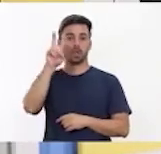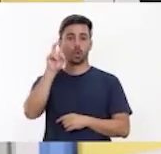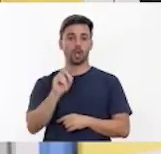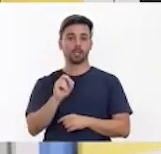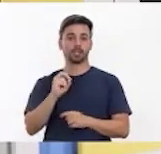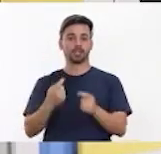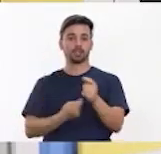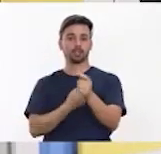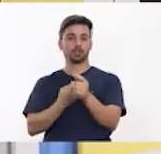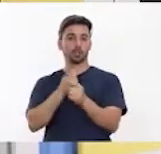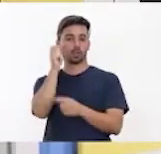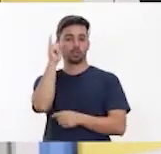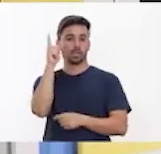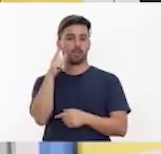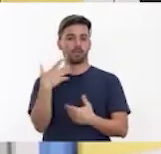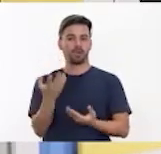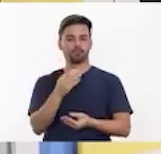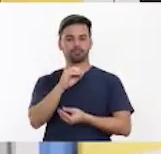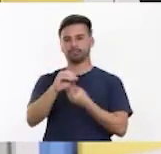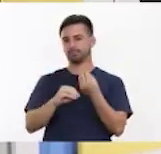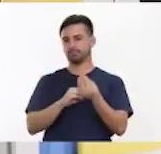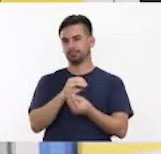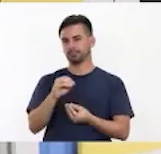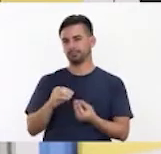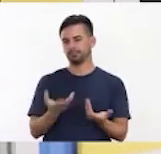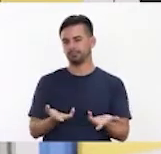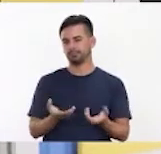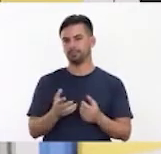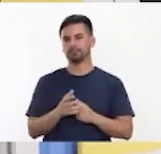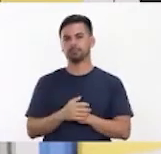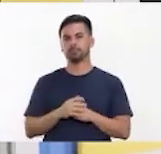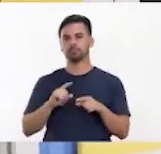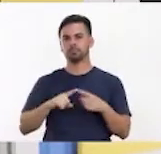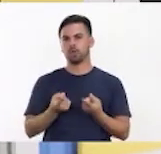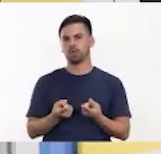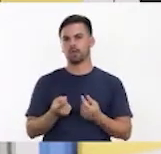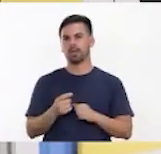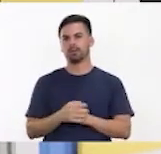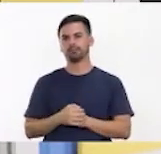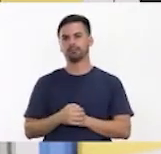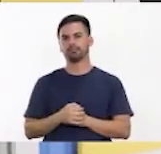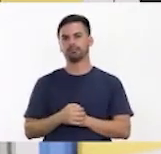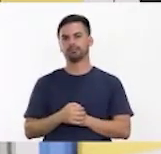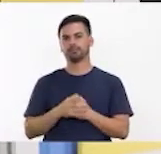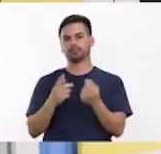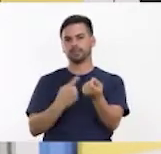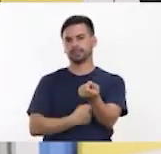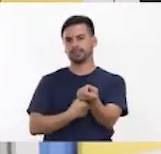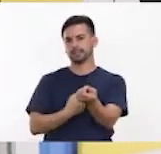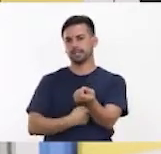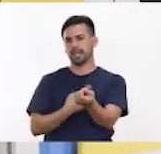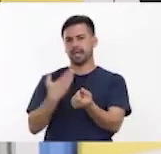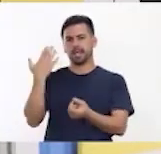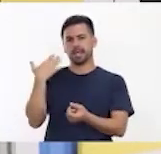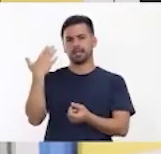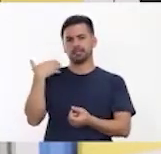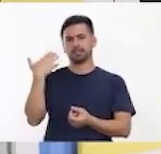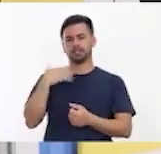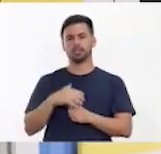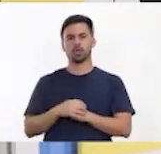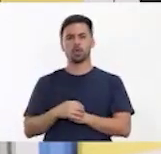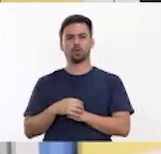y esto está determinado por la traición que realiza la burguesía a ese proyecto de